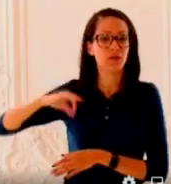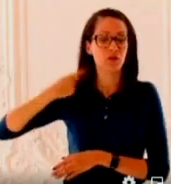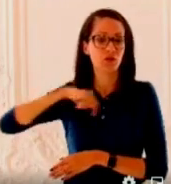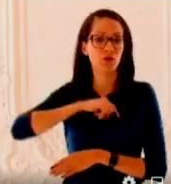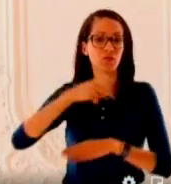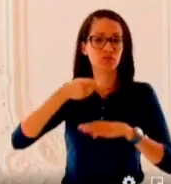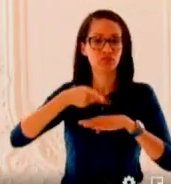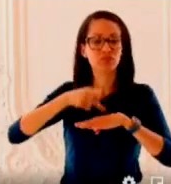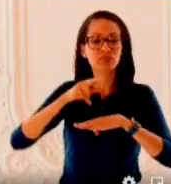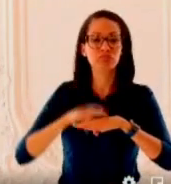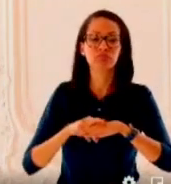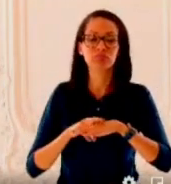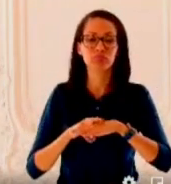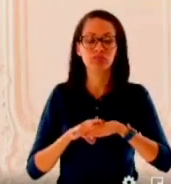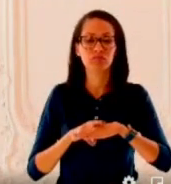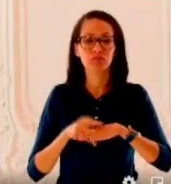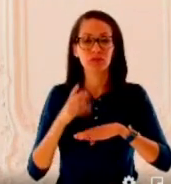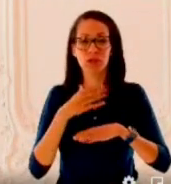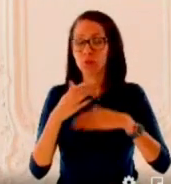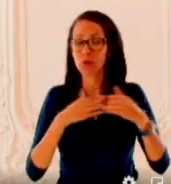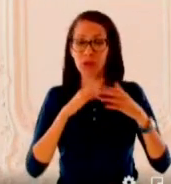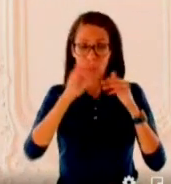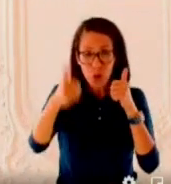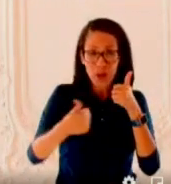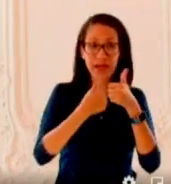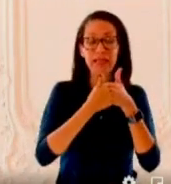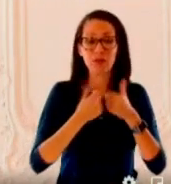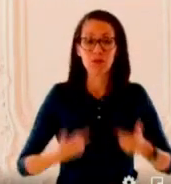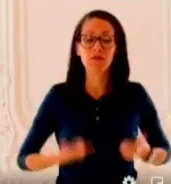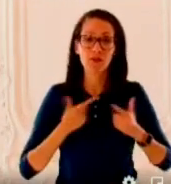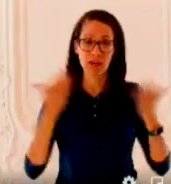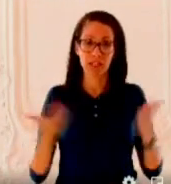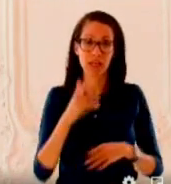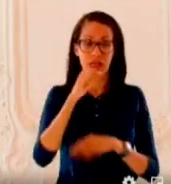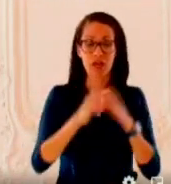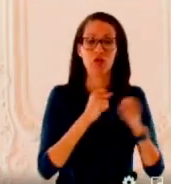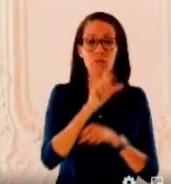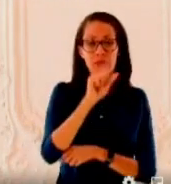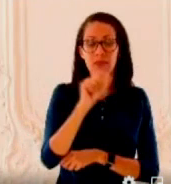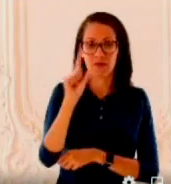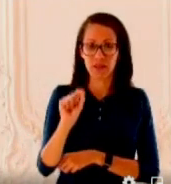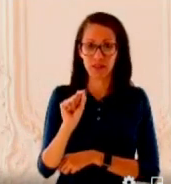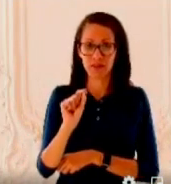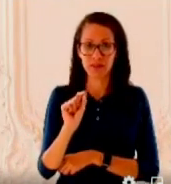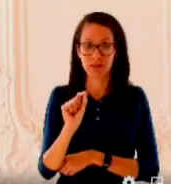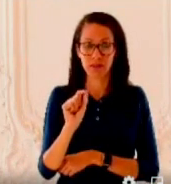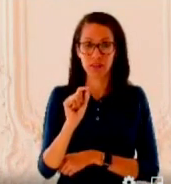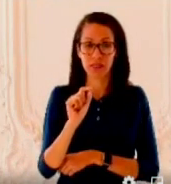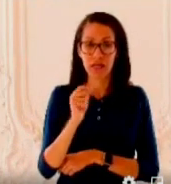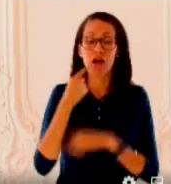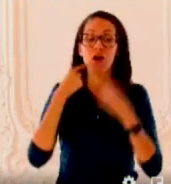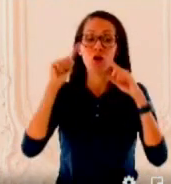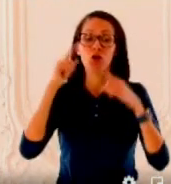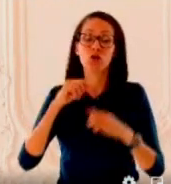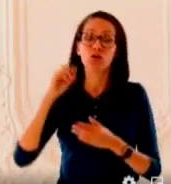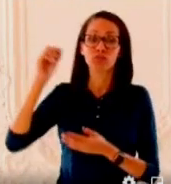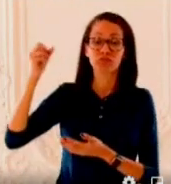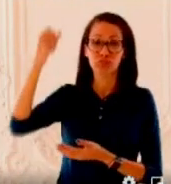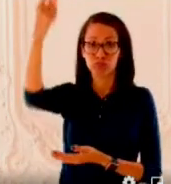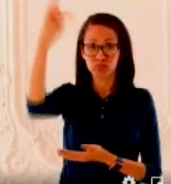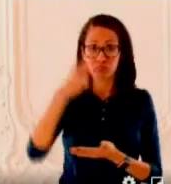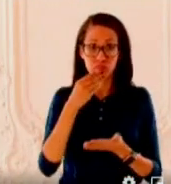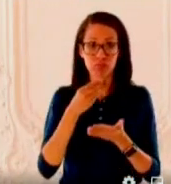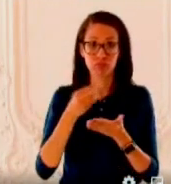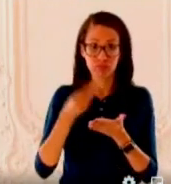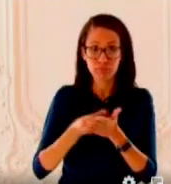pueblo. Aún con los retos vividos en este año 2020, logró el desembolso de fondos en proyectos de construcción de